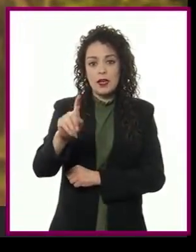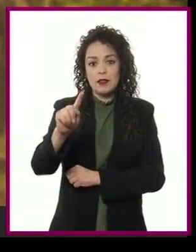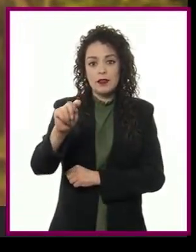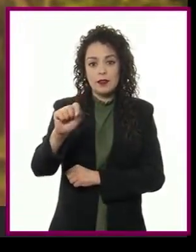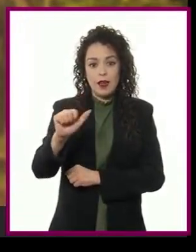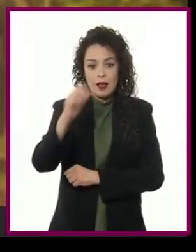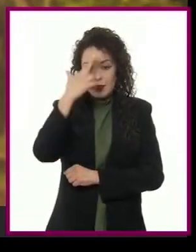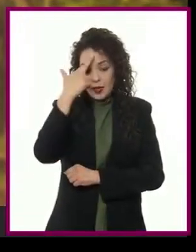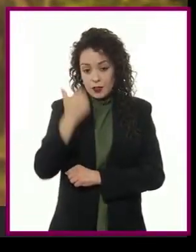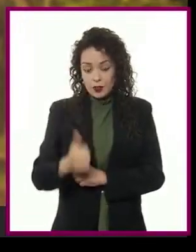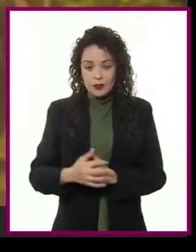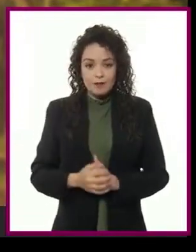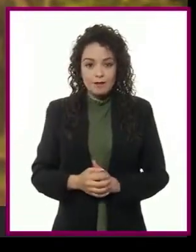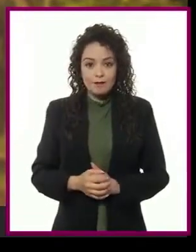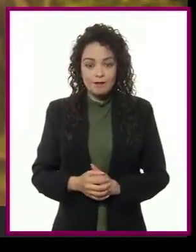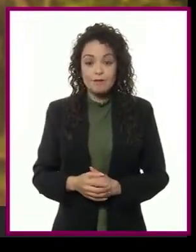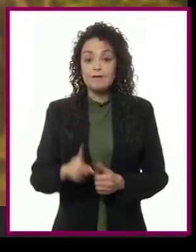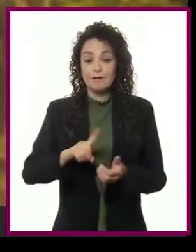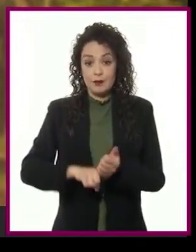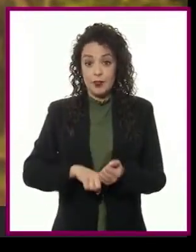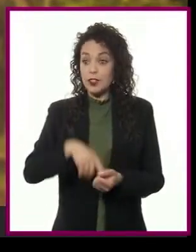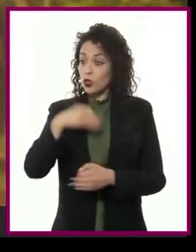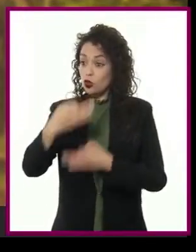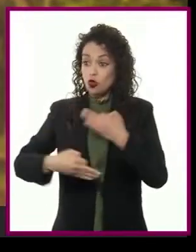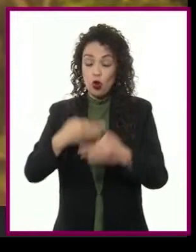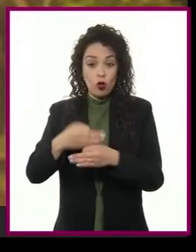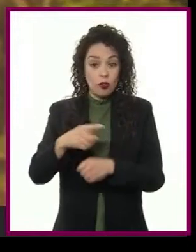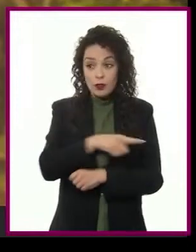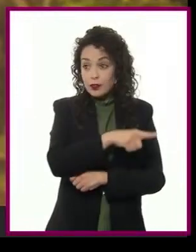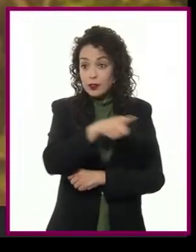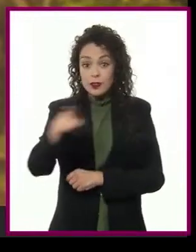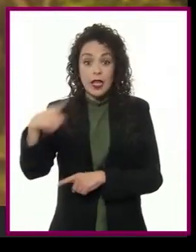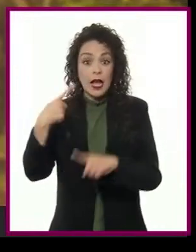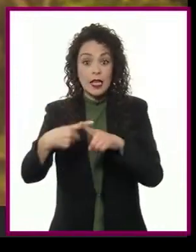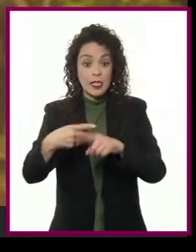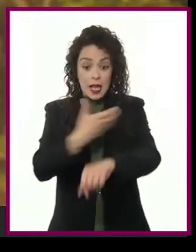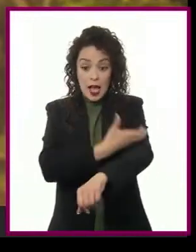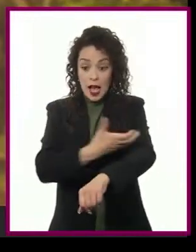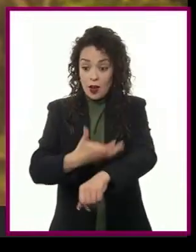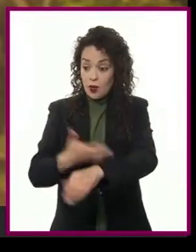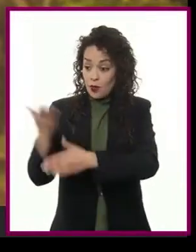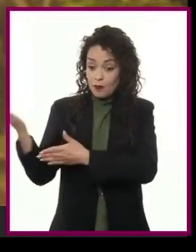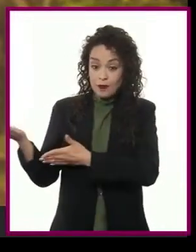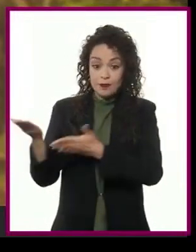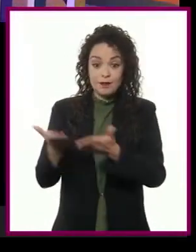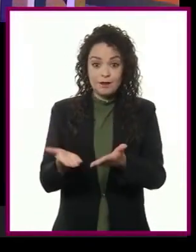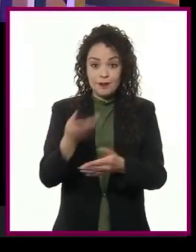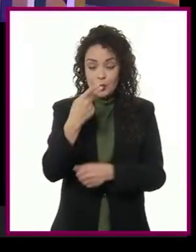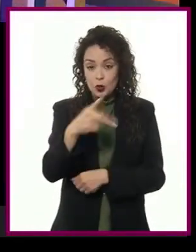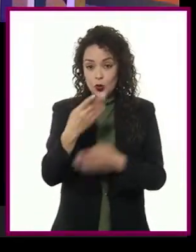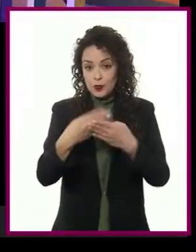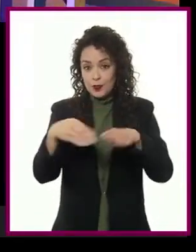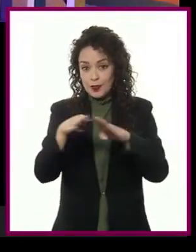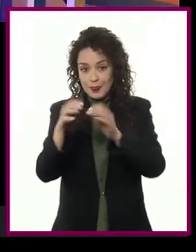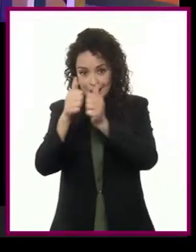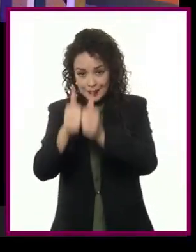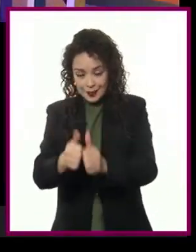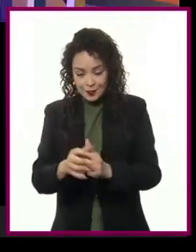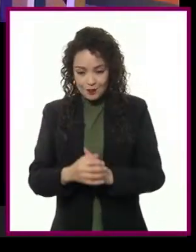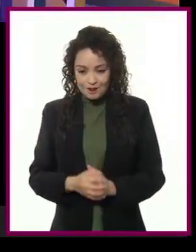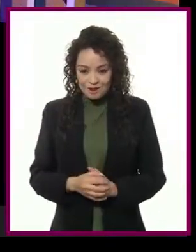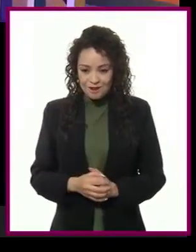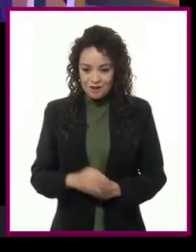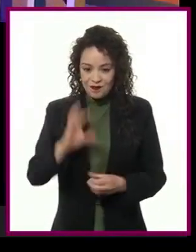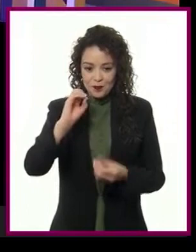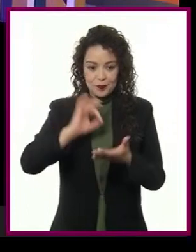envío un cordial saludo a todas y a todos a quienes nos acompañan desde sus hogares. Gracias, maestro